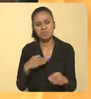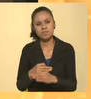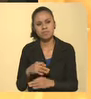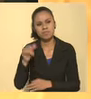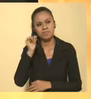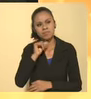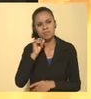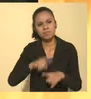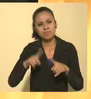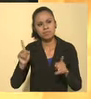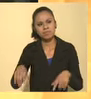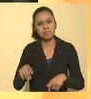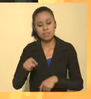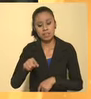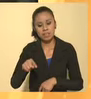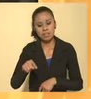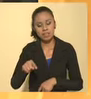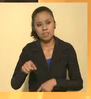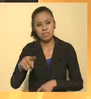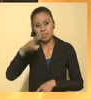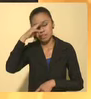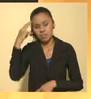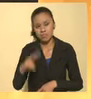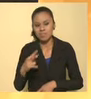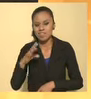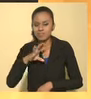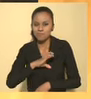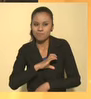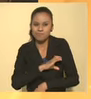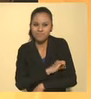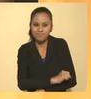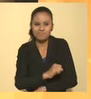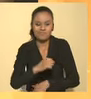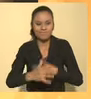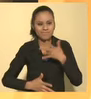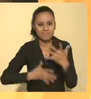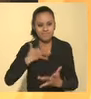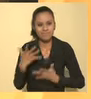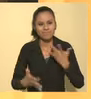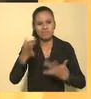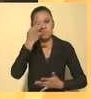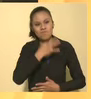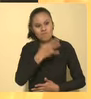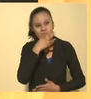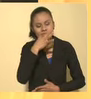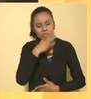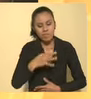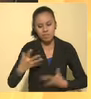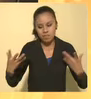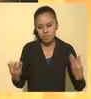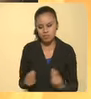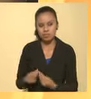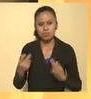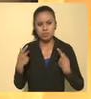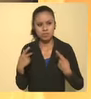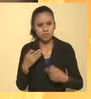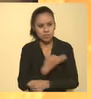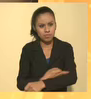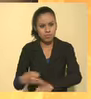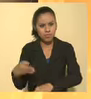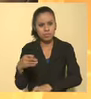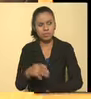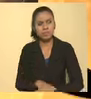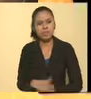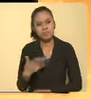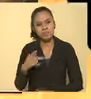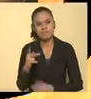eventos. Bueno, aquí en México la verdad es que nos encanta el entretenimiento, nos encanta la pachanga y reunirnos con nuestros seres queridos, pero para eso